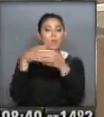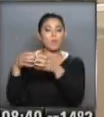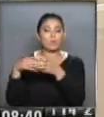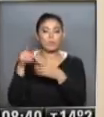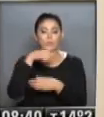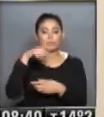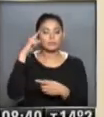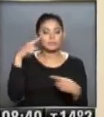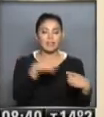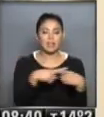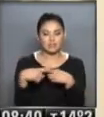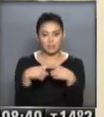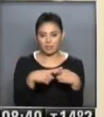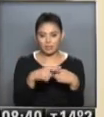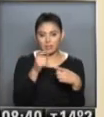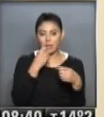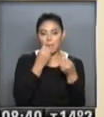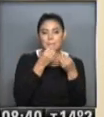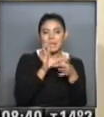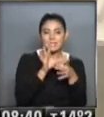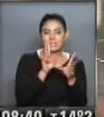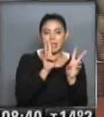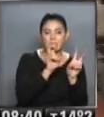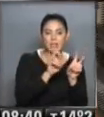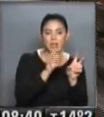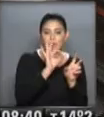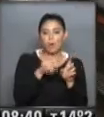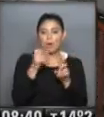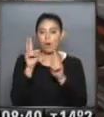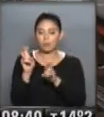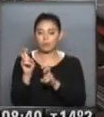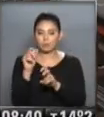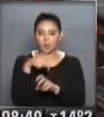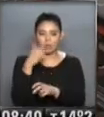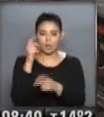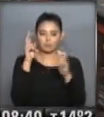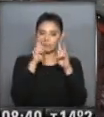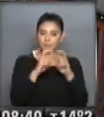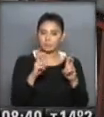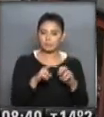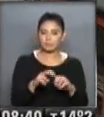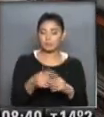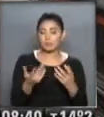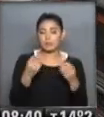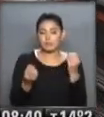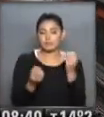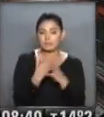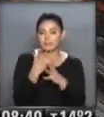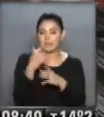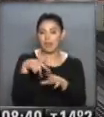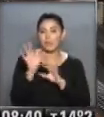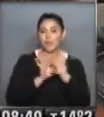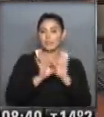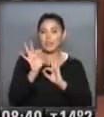vamos decidiendo si empezar a investigar una problemática en el país. Entonces así surgió